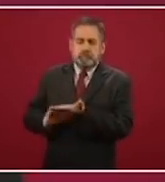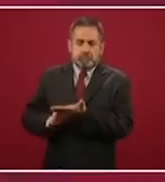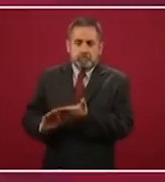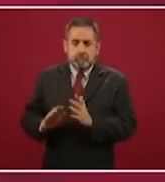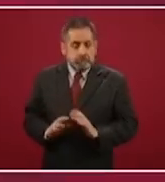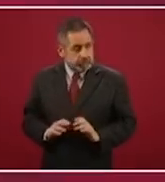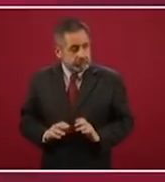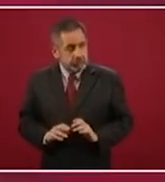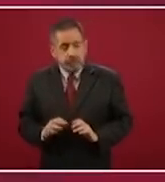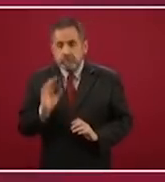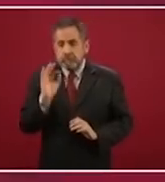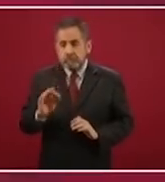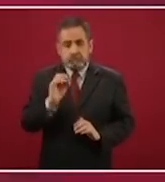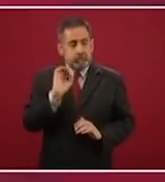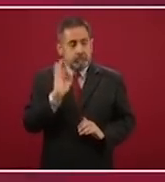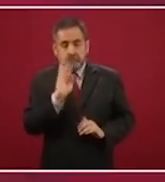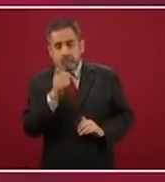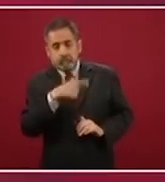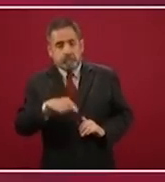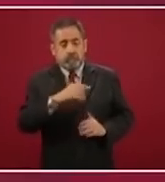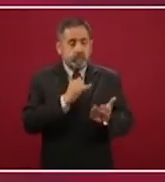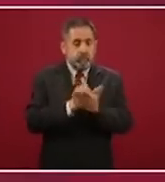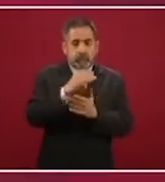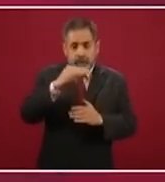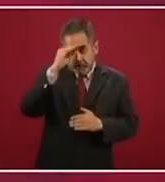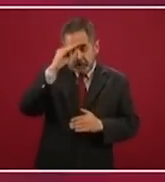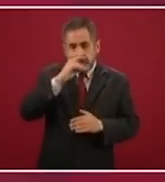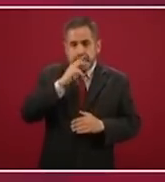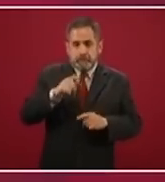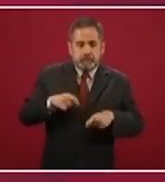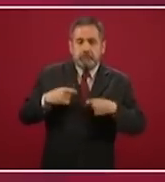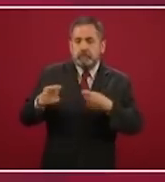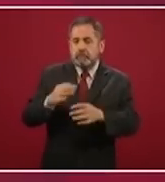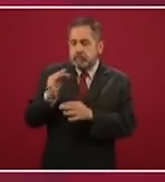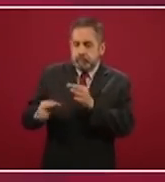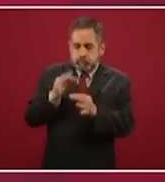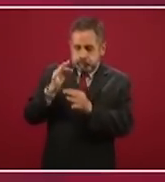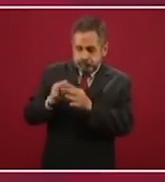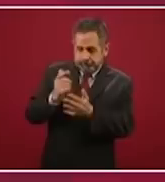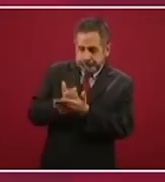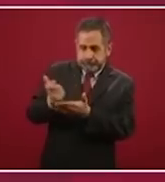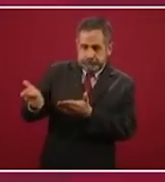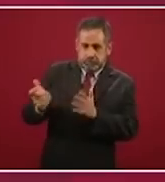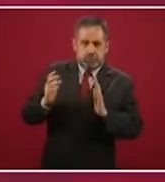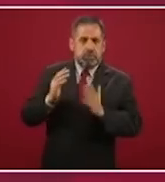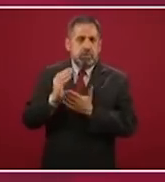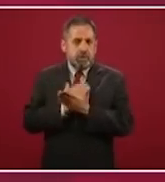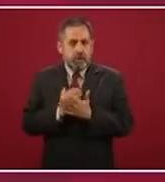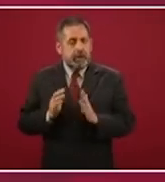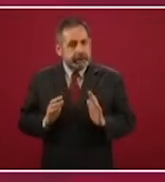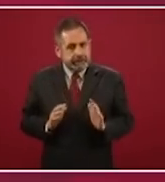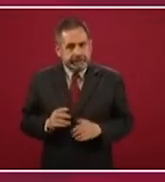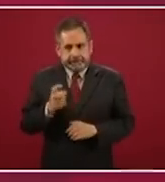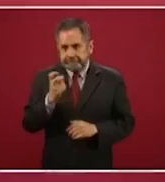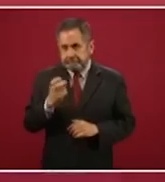personas que decidieron ponerse al día, al corriente. Eso